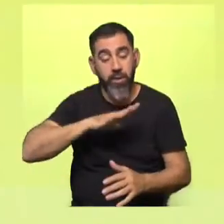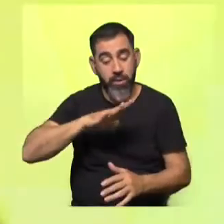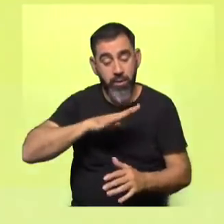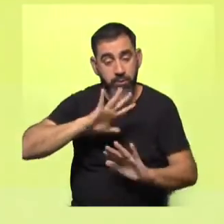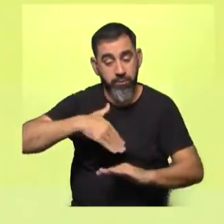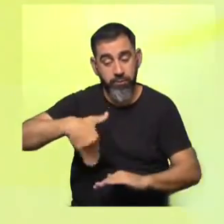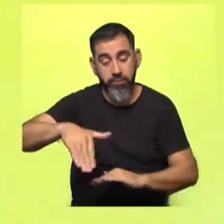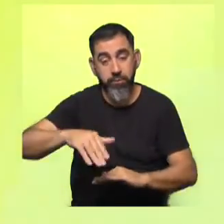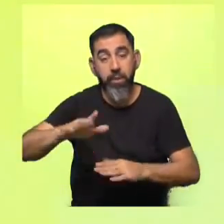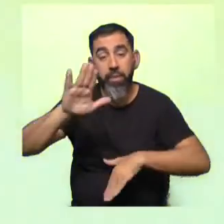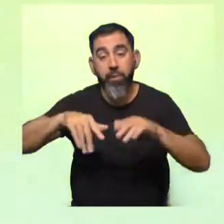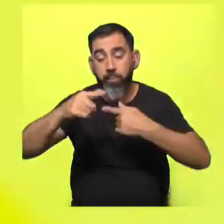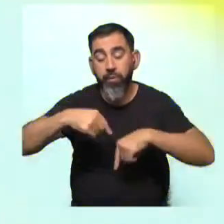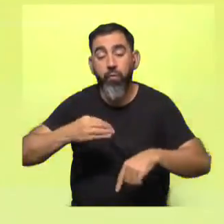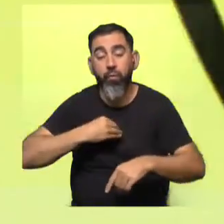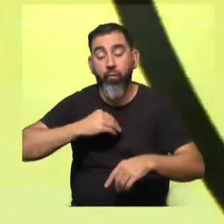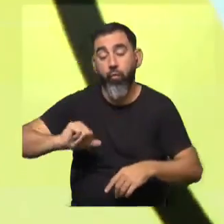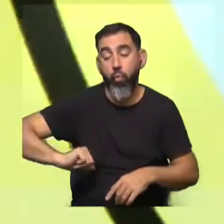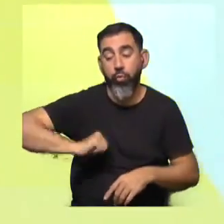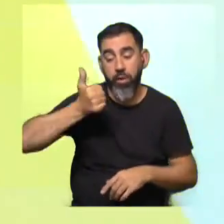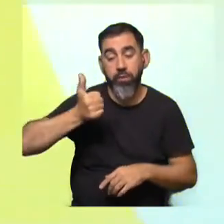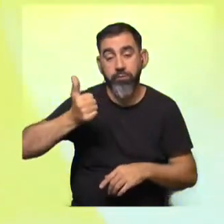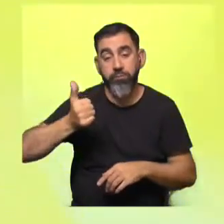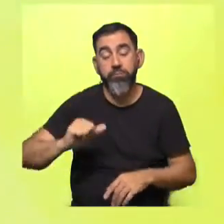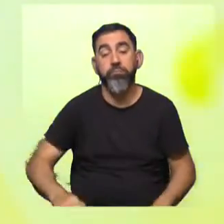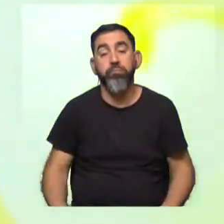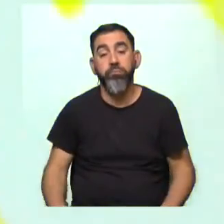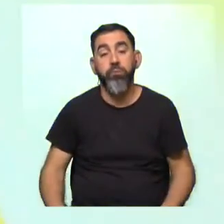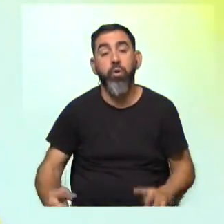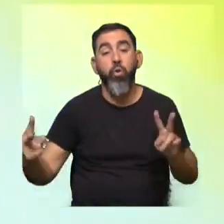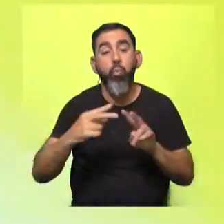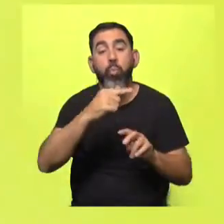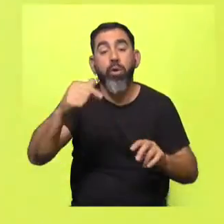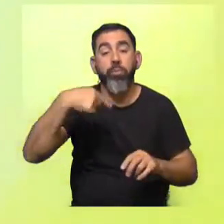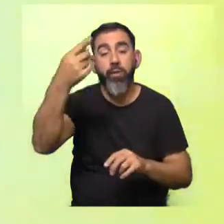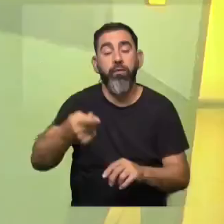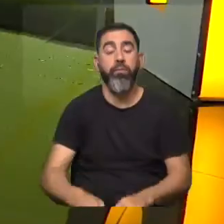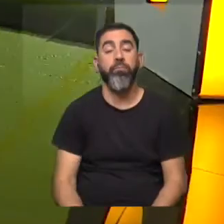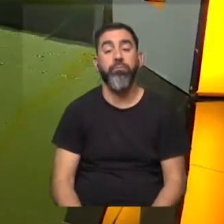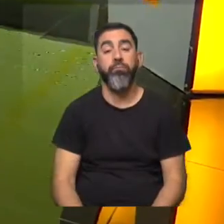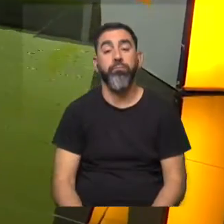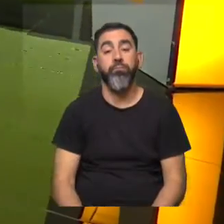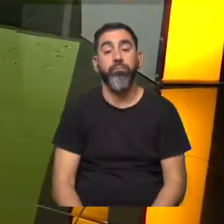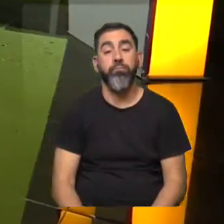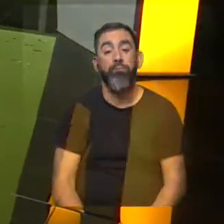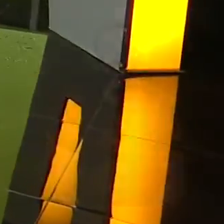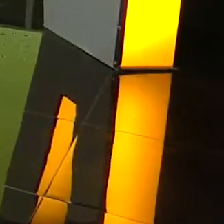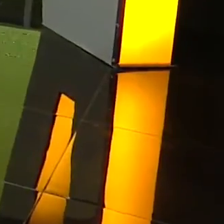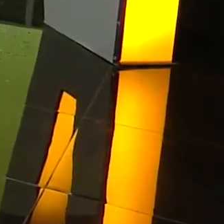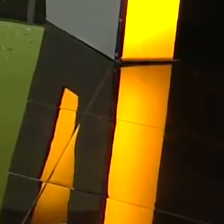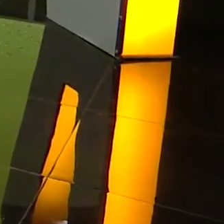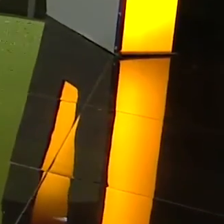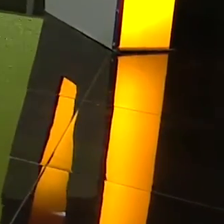y en nosotros la voluntad de aprovecharla es lo que tenemos que hacer surgir. Nos vemos la semana que viene.